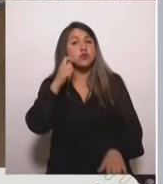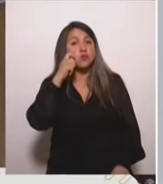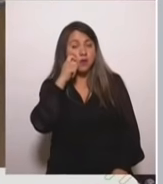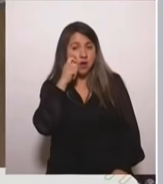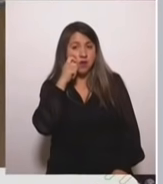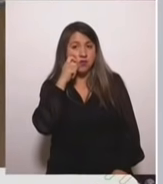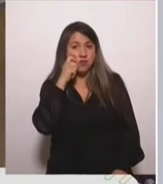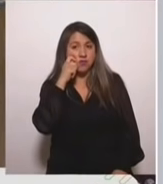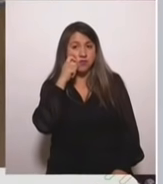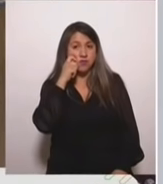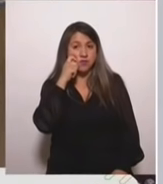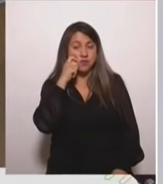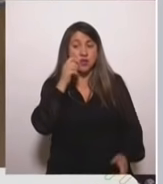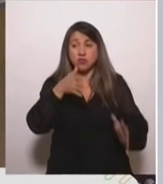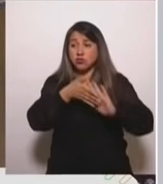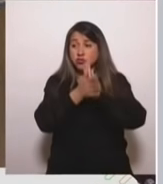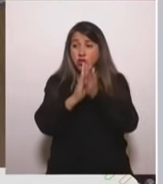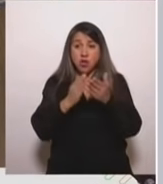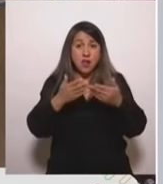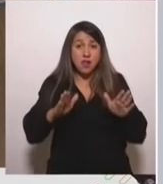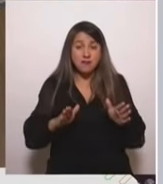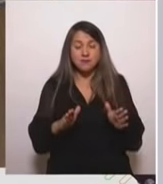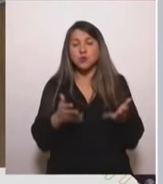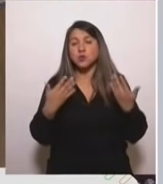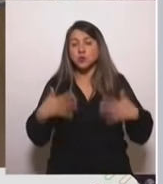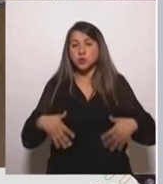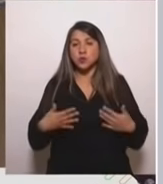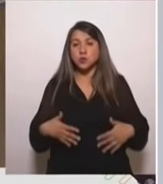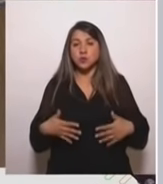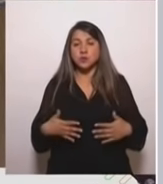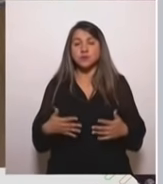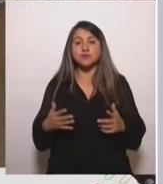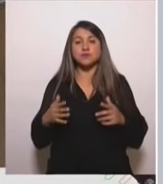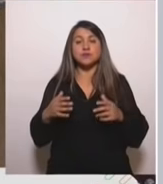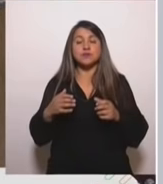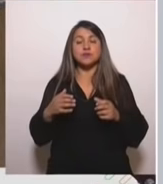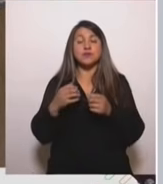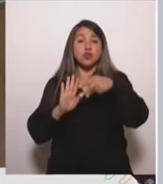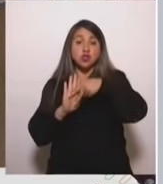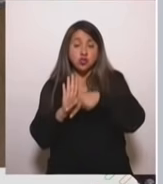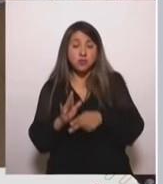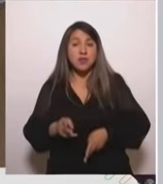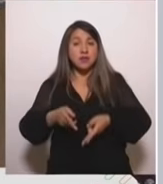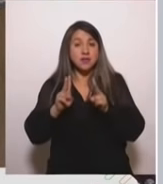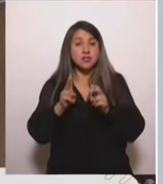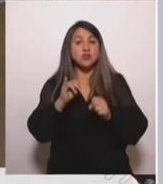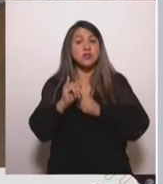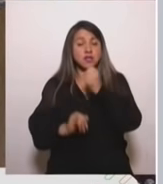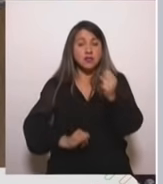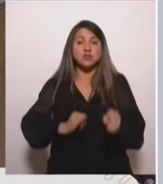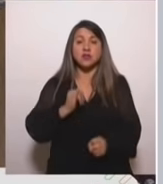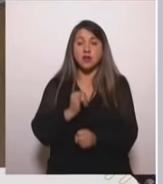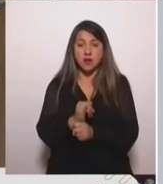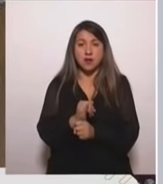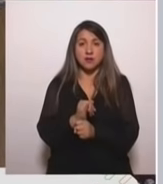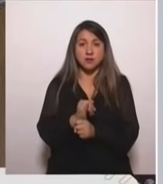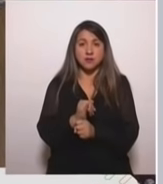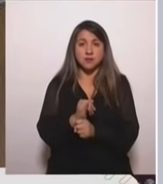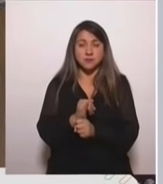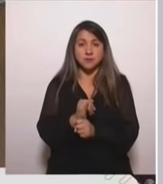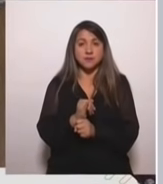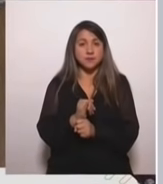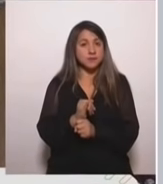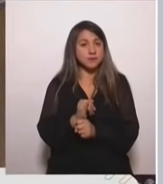ley 21.200 publicada en el Diario Oficial el 24 de diciembre de 2019. Y esta es